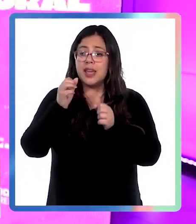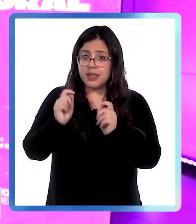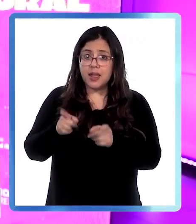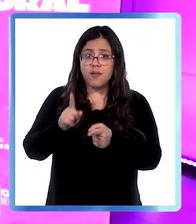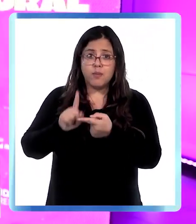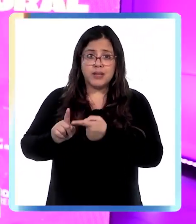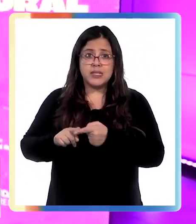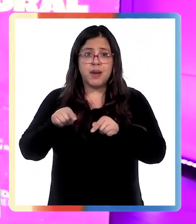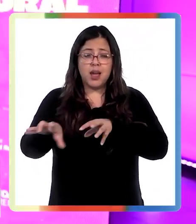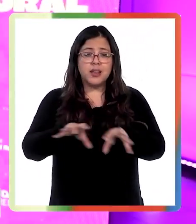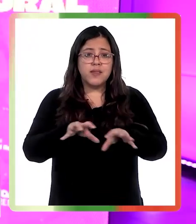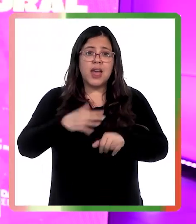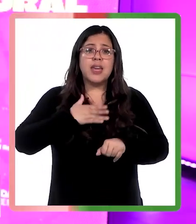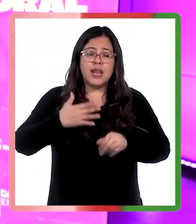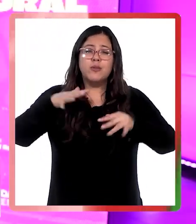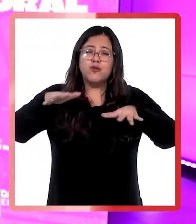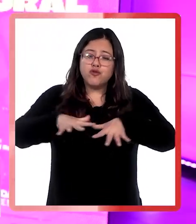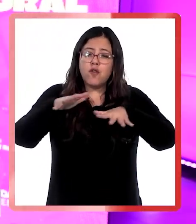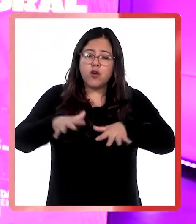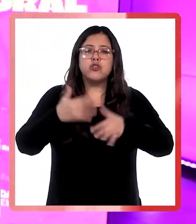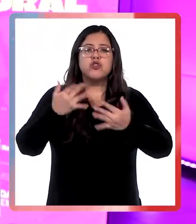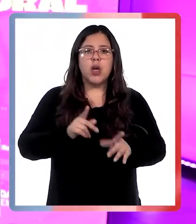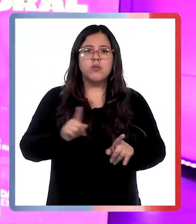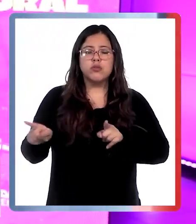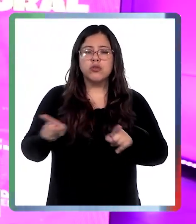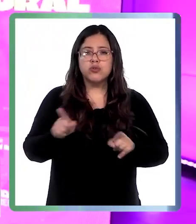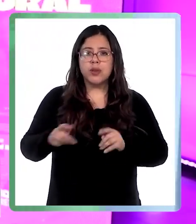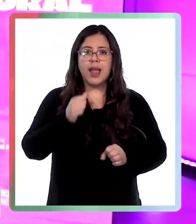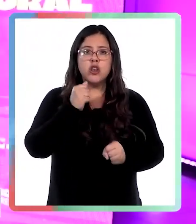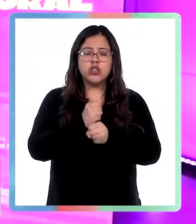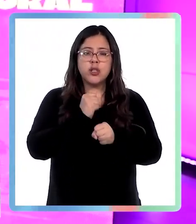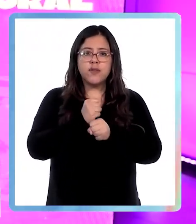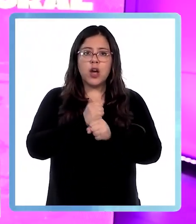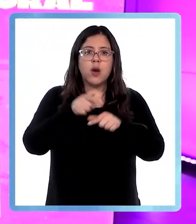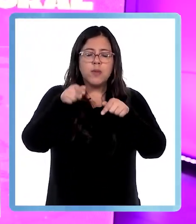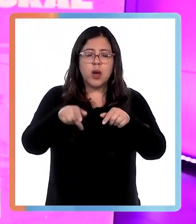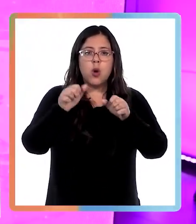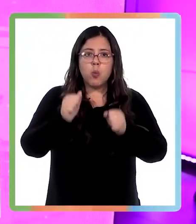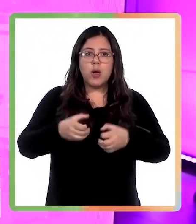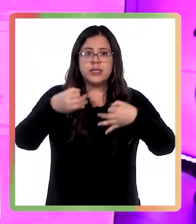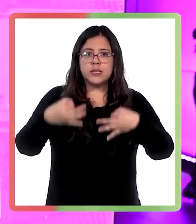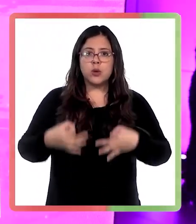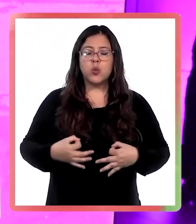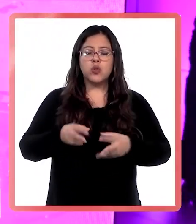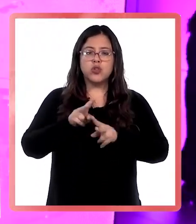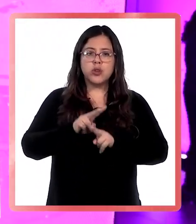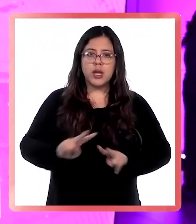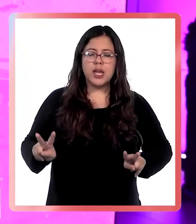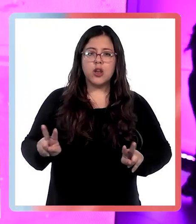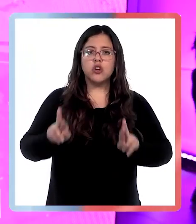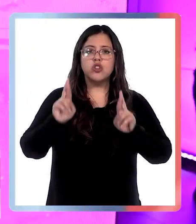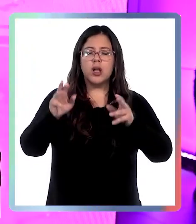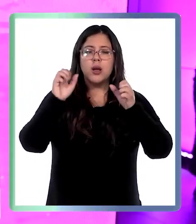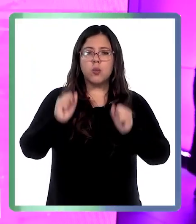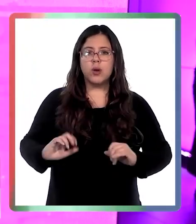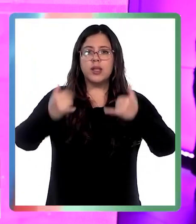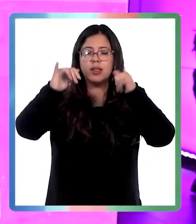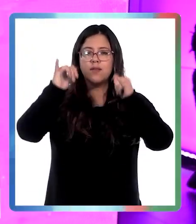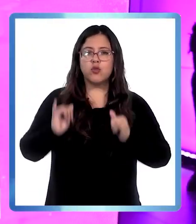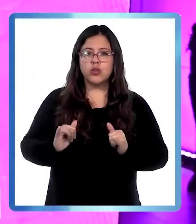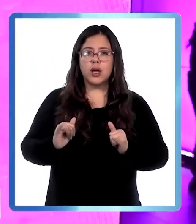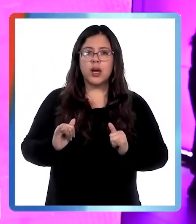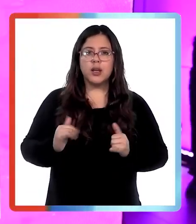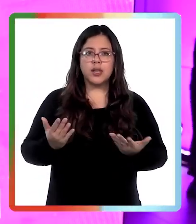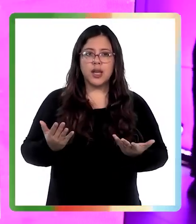participen de Estas actividades queremos seguir haciendo los esfuerzos se han coordinado los trabajos para que esto pueda ser seguro tranquilo y Esperamos que lo puedan